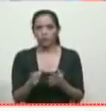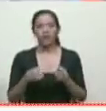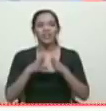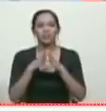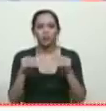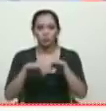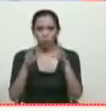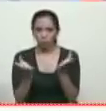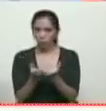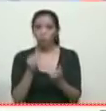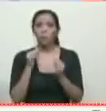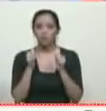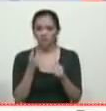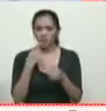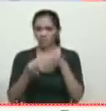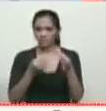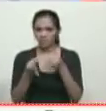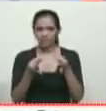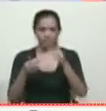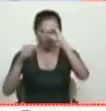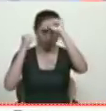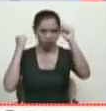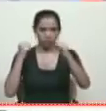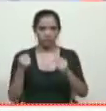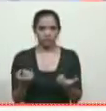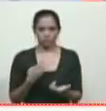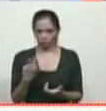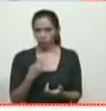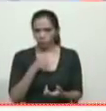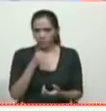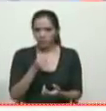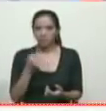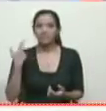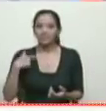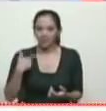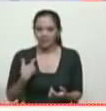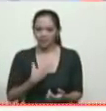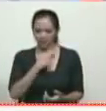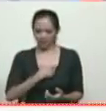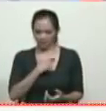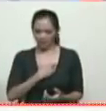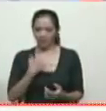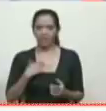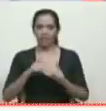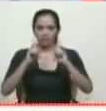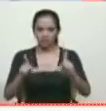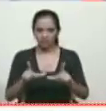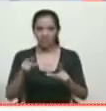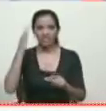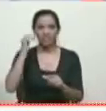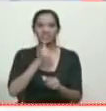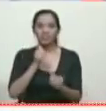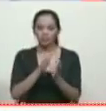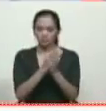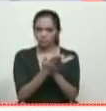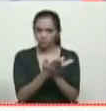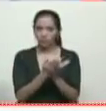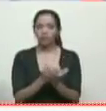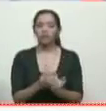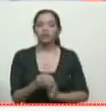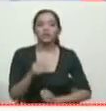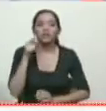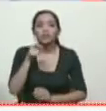dice el canciller, y tú has sido reportero, yo también, tienes que acreditarte, tienes que saber quién eres, y es como tú estás